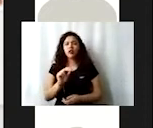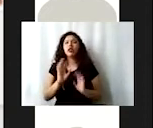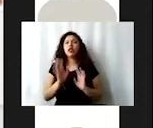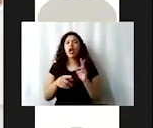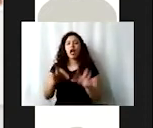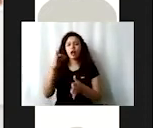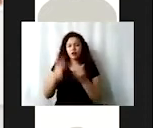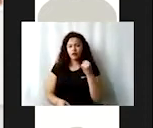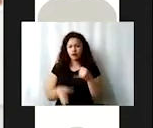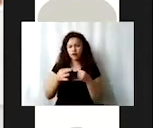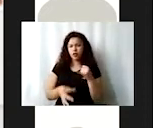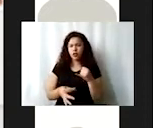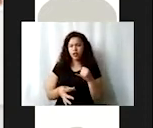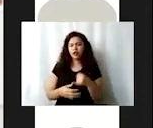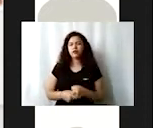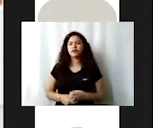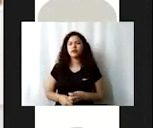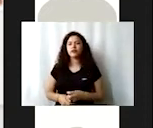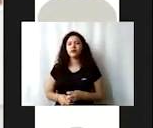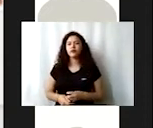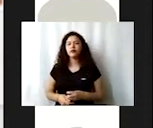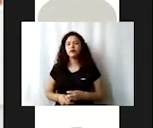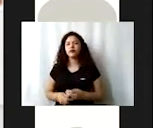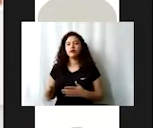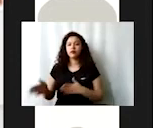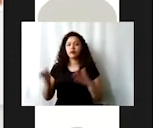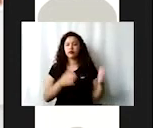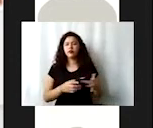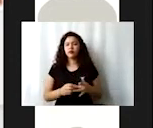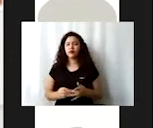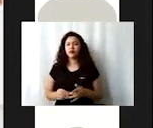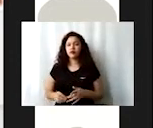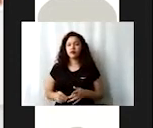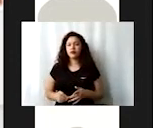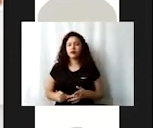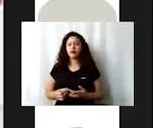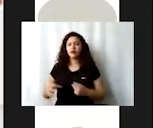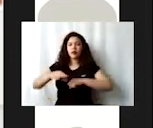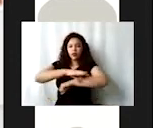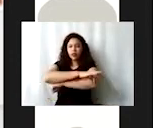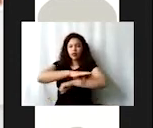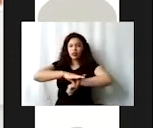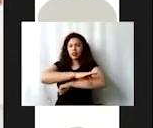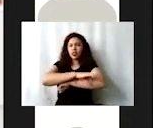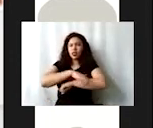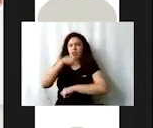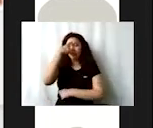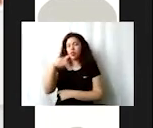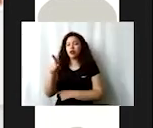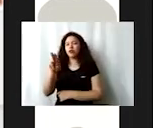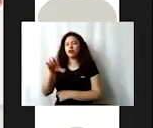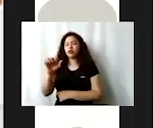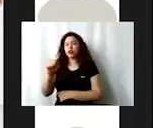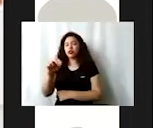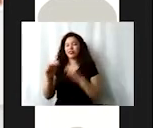y por supuesto pasamos a lo que sigue, que vendría siendo lo que es el diseño del puesto. ¿Qué es el